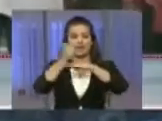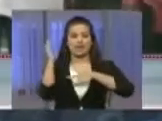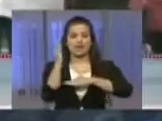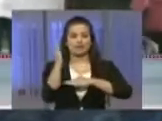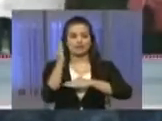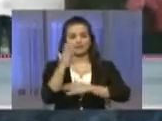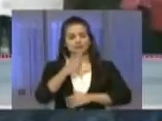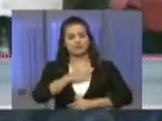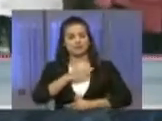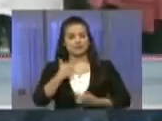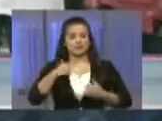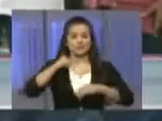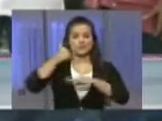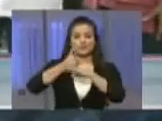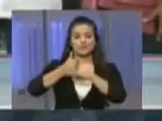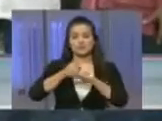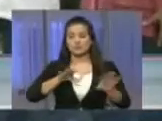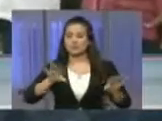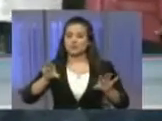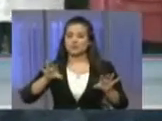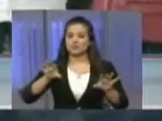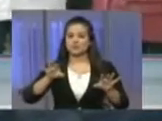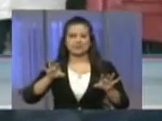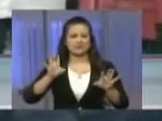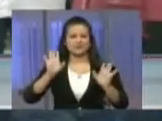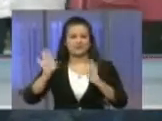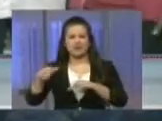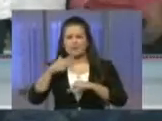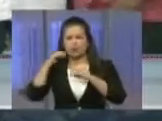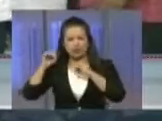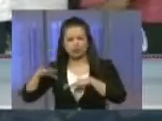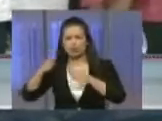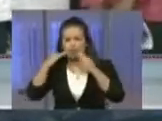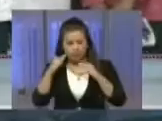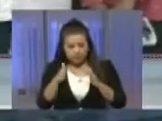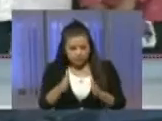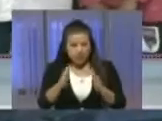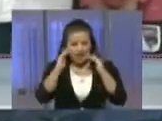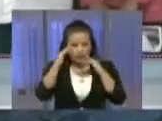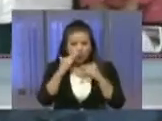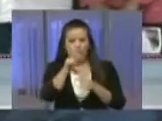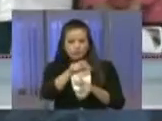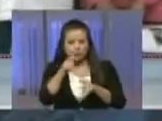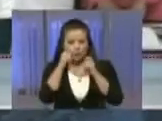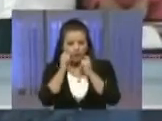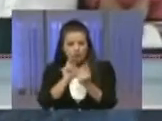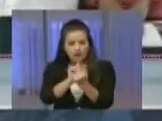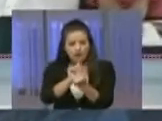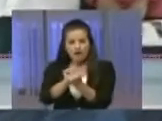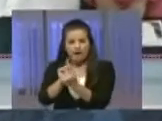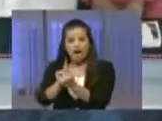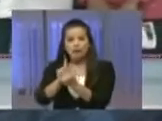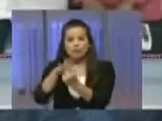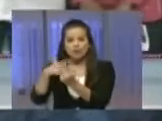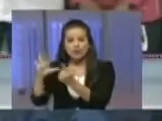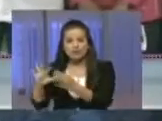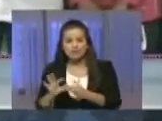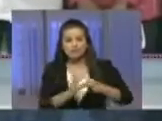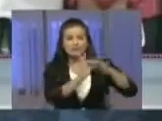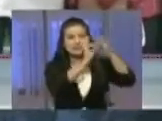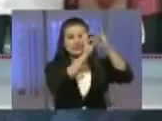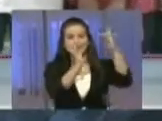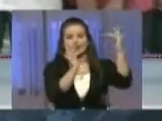a servir al ser humano estaría más cerca de Cristo porque quien está más cerca del pueblo está